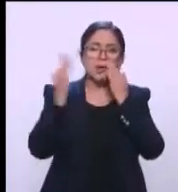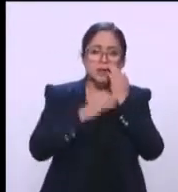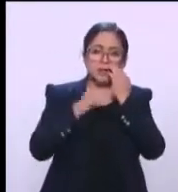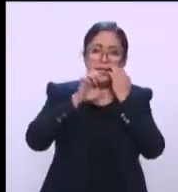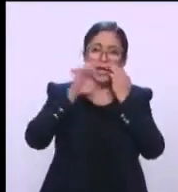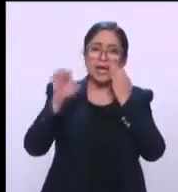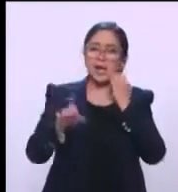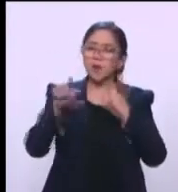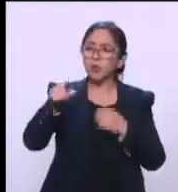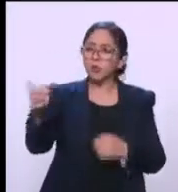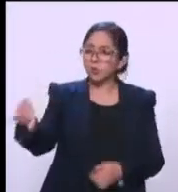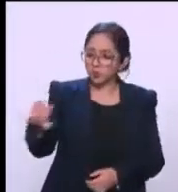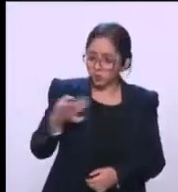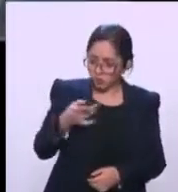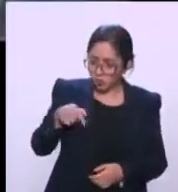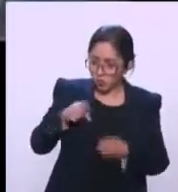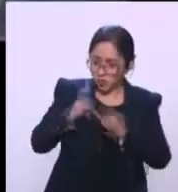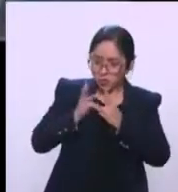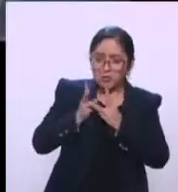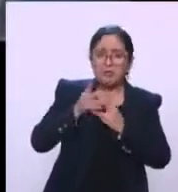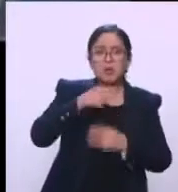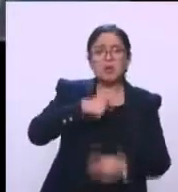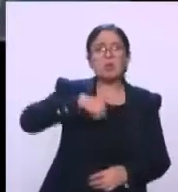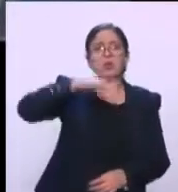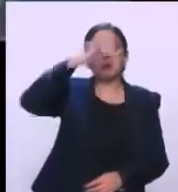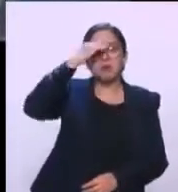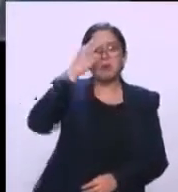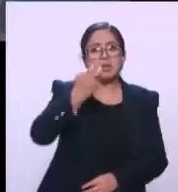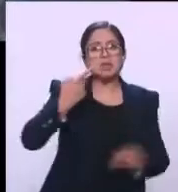quien te manda el WhatsApp es alguien que está preocupado por ti, ¿no? Uh-huh.